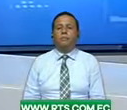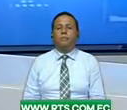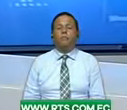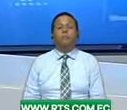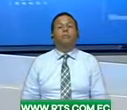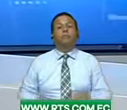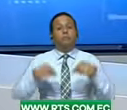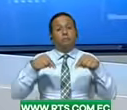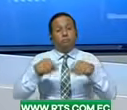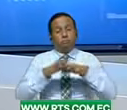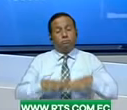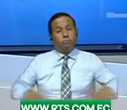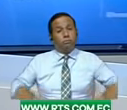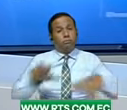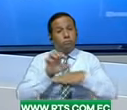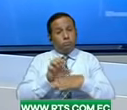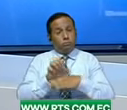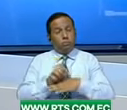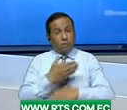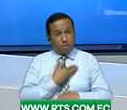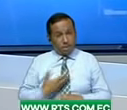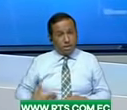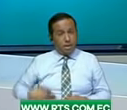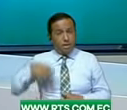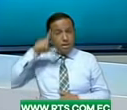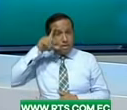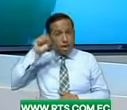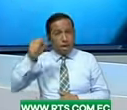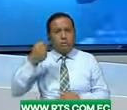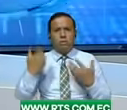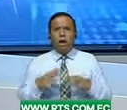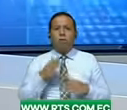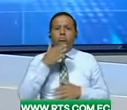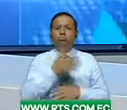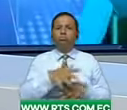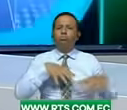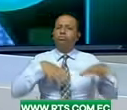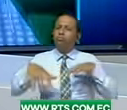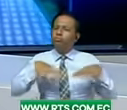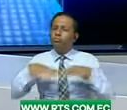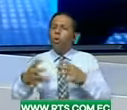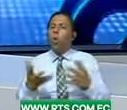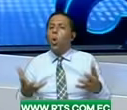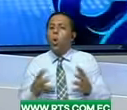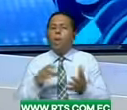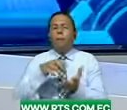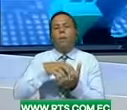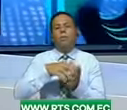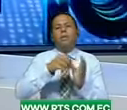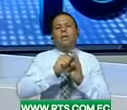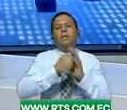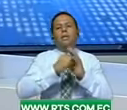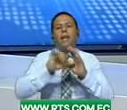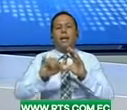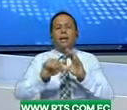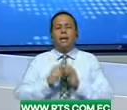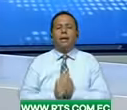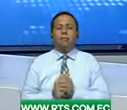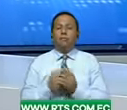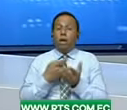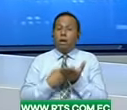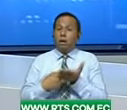Y en nuestro territorio, el jefe de Estado, Guillermo Lasso, presidió varios eventos en la provincia de Santa Elena. En horas de la mañana tuvo una reunión con